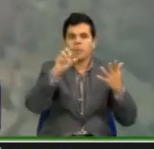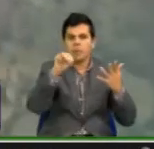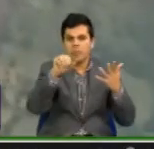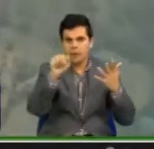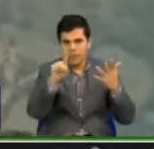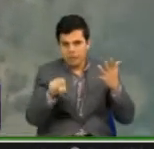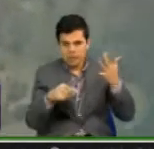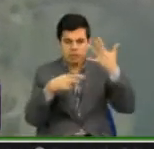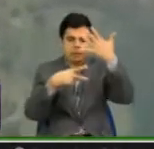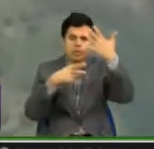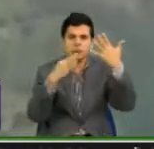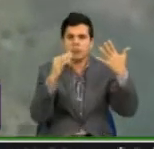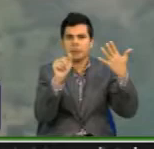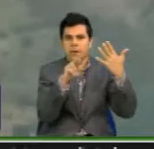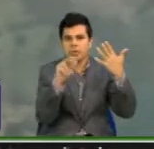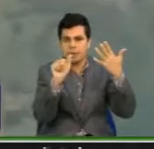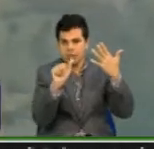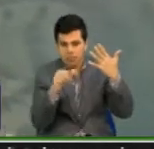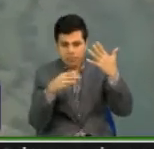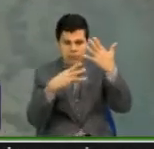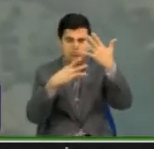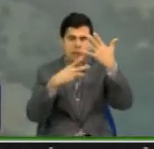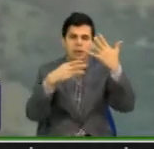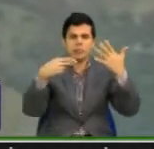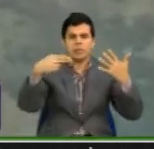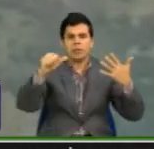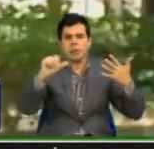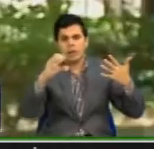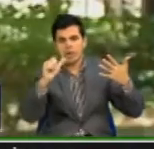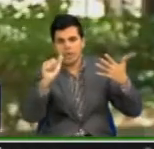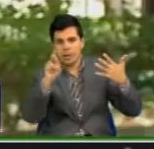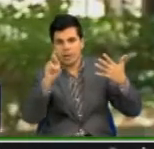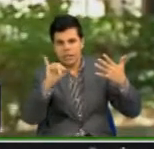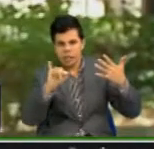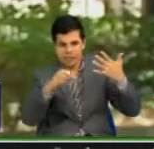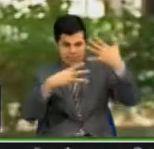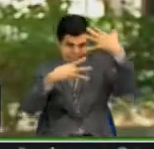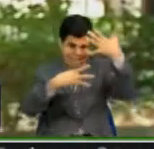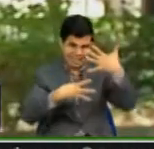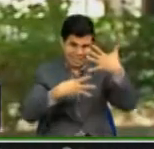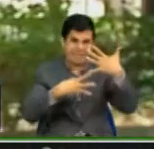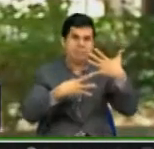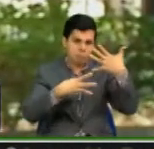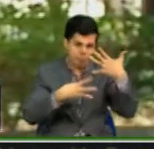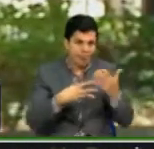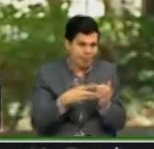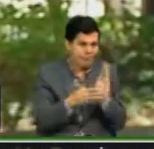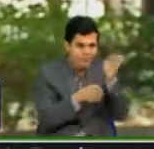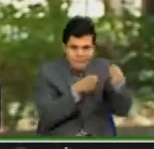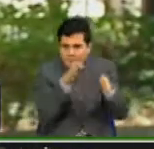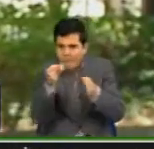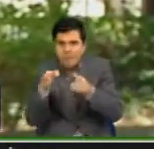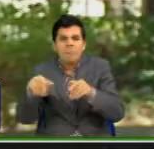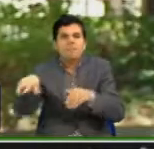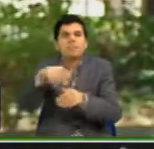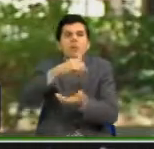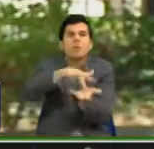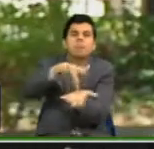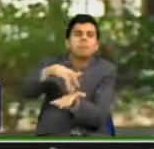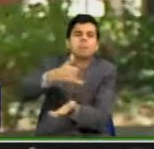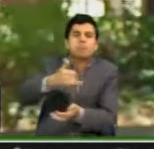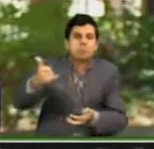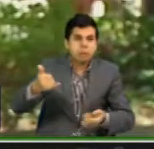jose el tarra y la mesa de acarí desde la trigésima brigada al ejército siguen saliendo black hawk llenos con el